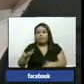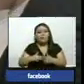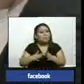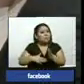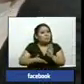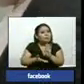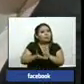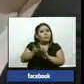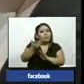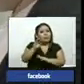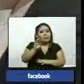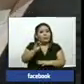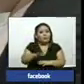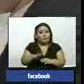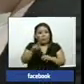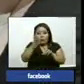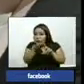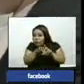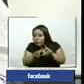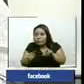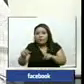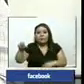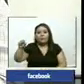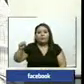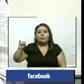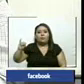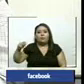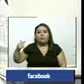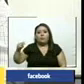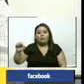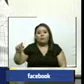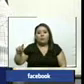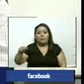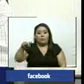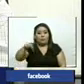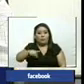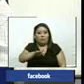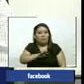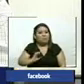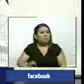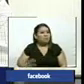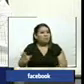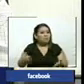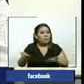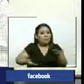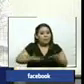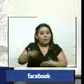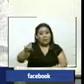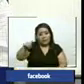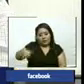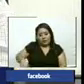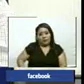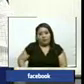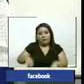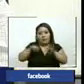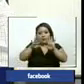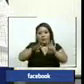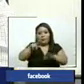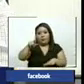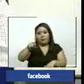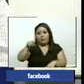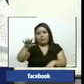se mantiene de acuerdo a las últimas cifras de la CIGED. El mercado salvadoreño a nivel móvil tiene aproximadamente 9.5 millones